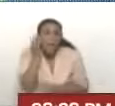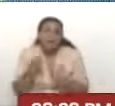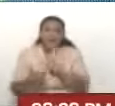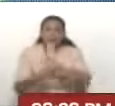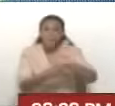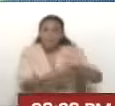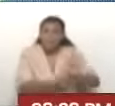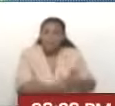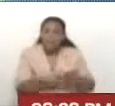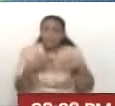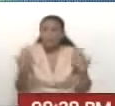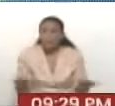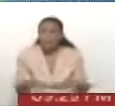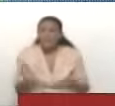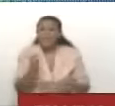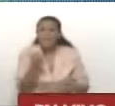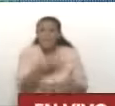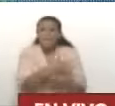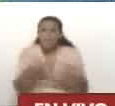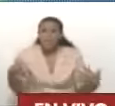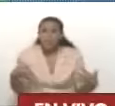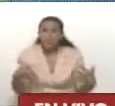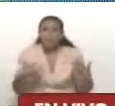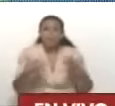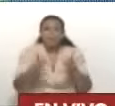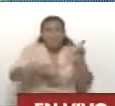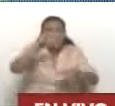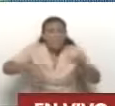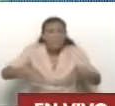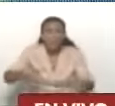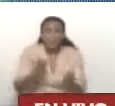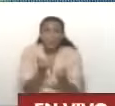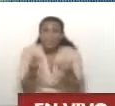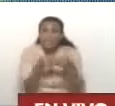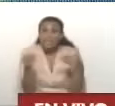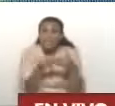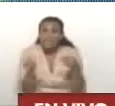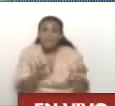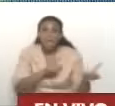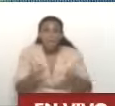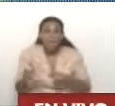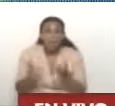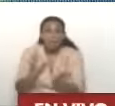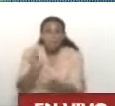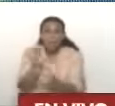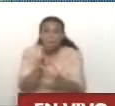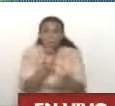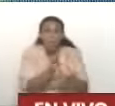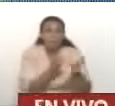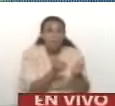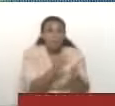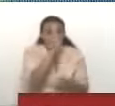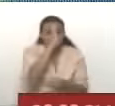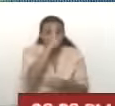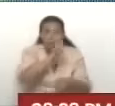representa, presidente, más de 10 millones expresados en divisa en esta primera etapa. Yo pregunté